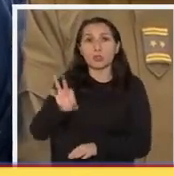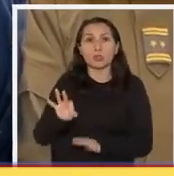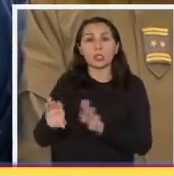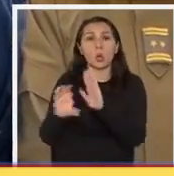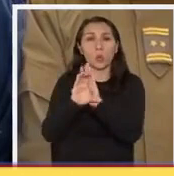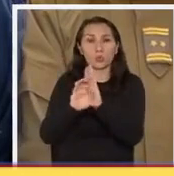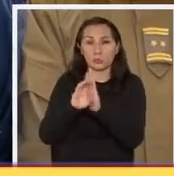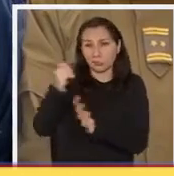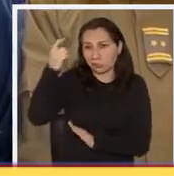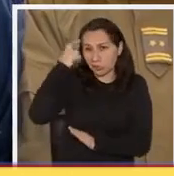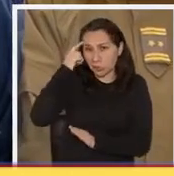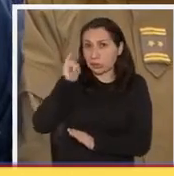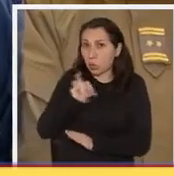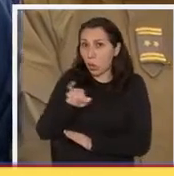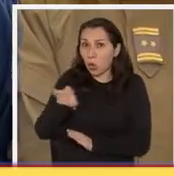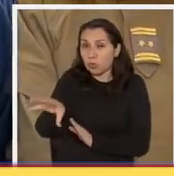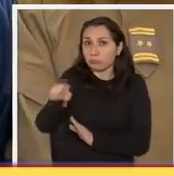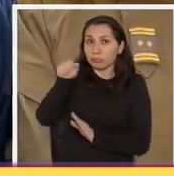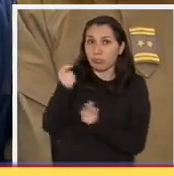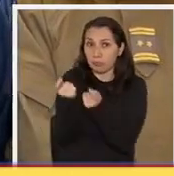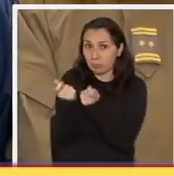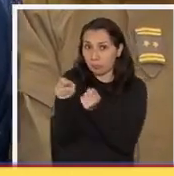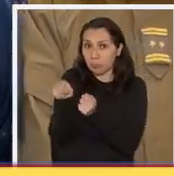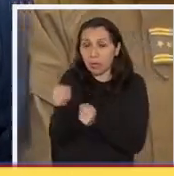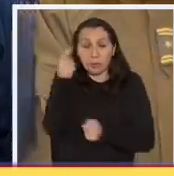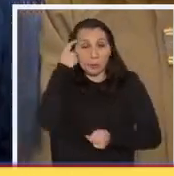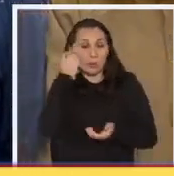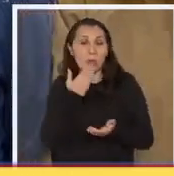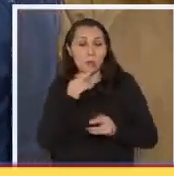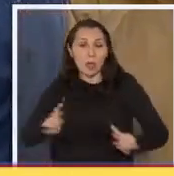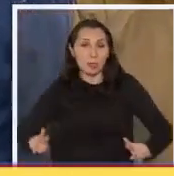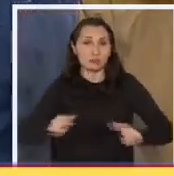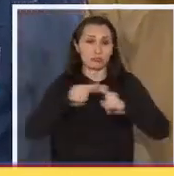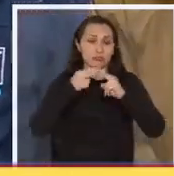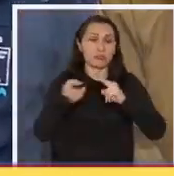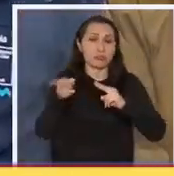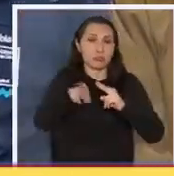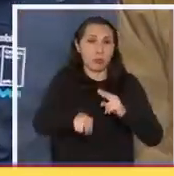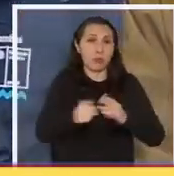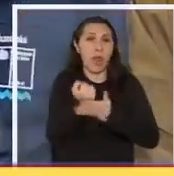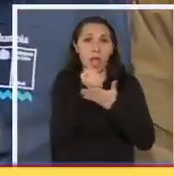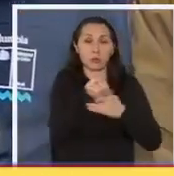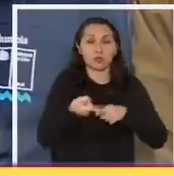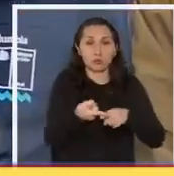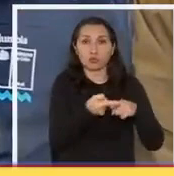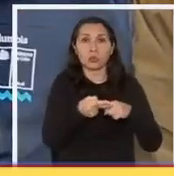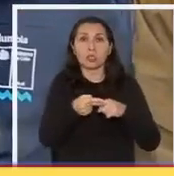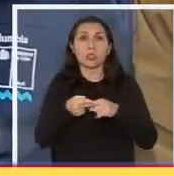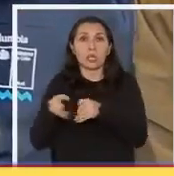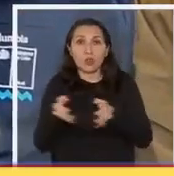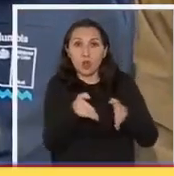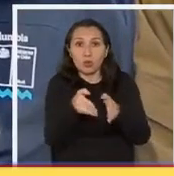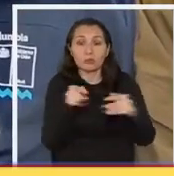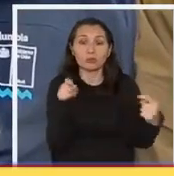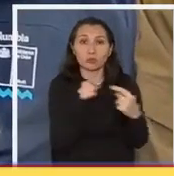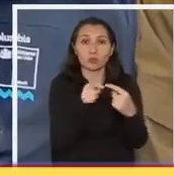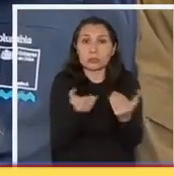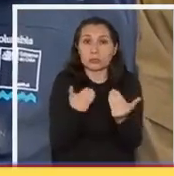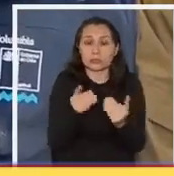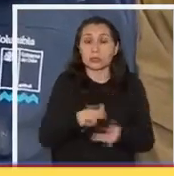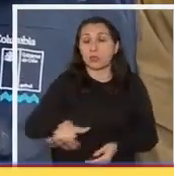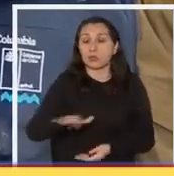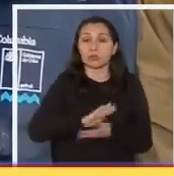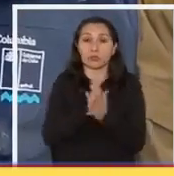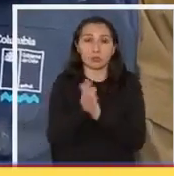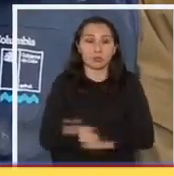constitucional. ¿Se ha pensado en tomar esa medida, pensando también en la reconstrucción, en las ayudas sociales y en la conectividad también que necesita la zona? Sí,